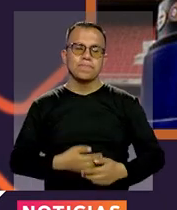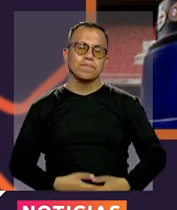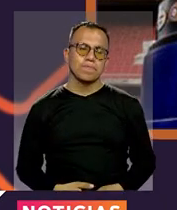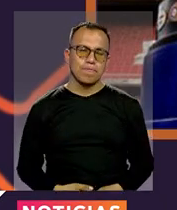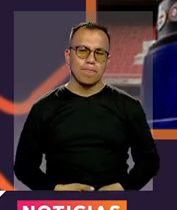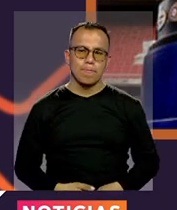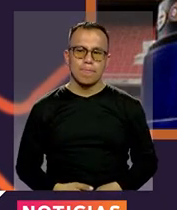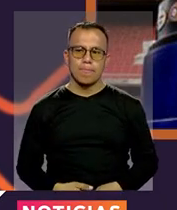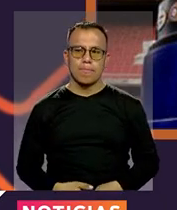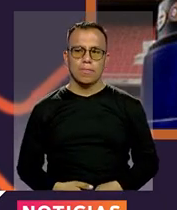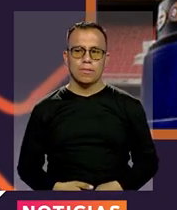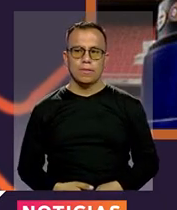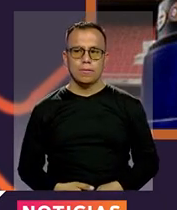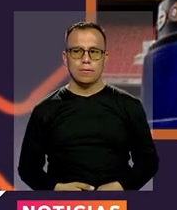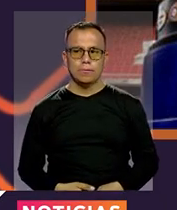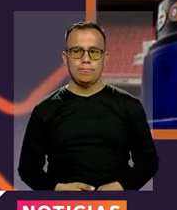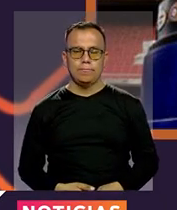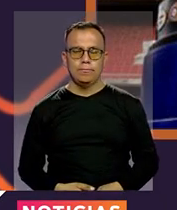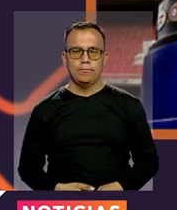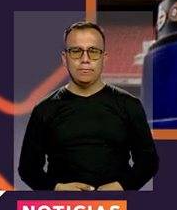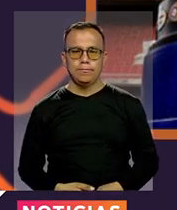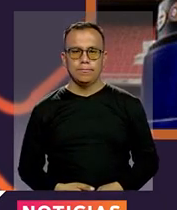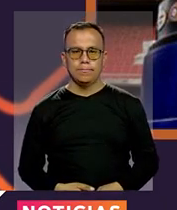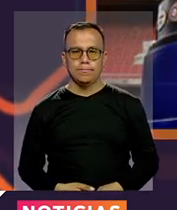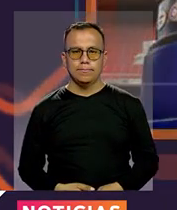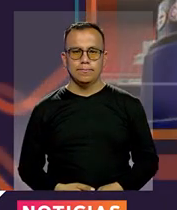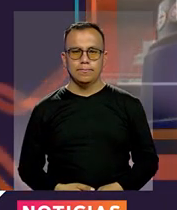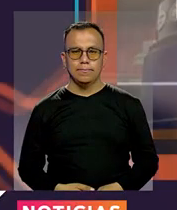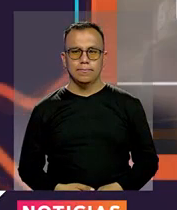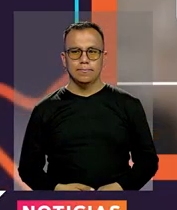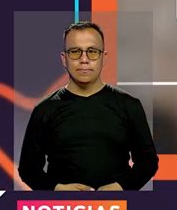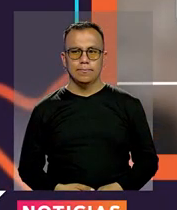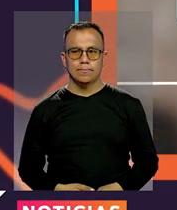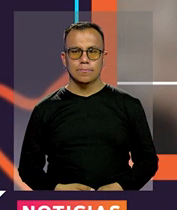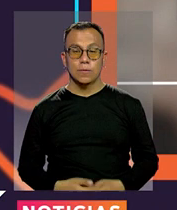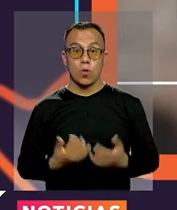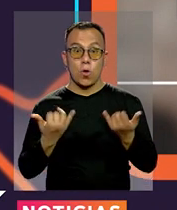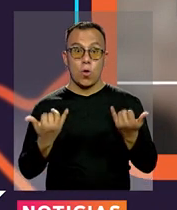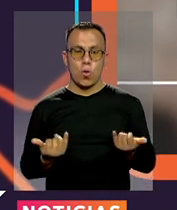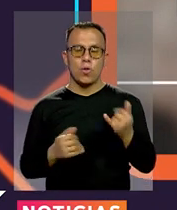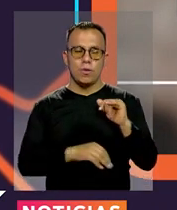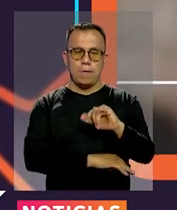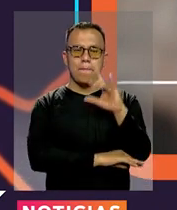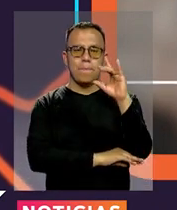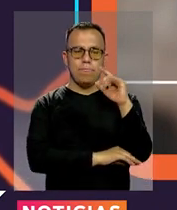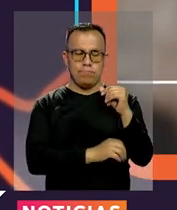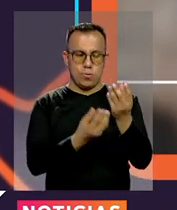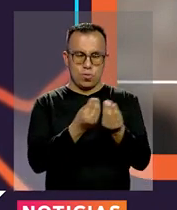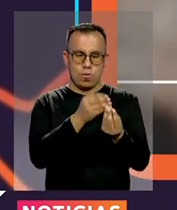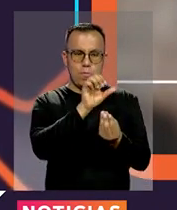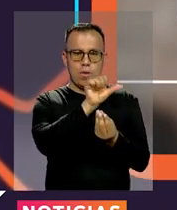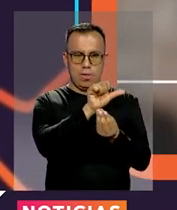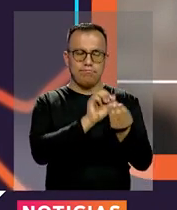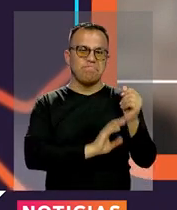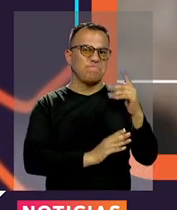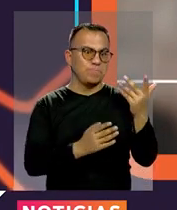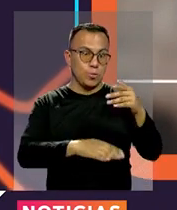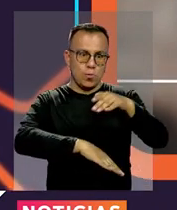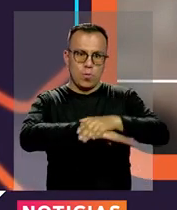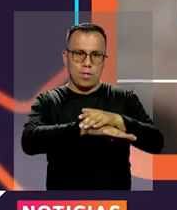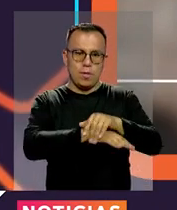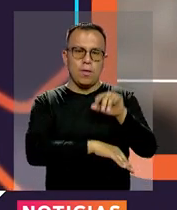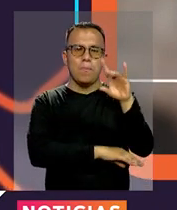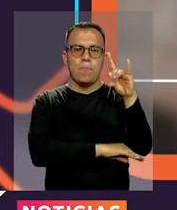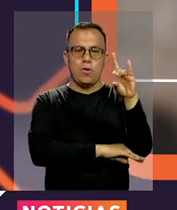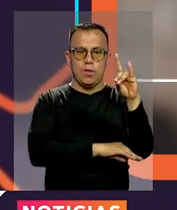Y última Perú sin puntos y menos 4 en la diferencia. Hoy será el turno para el Grupo A. A las 4 de la tarde, Bolivia